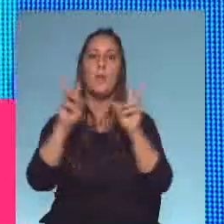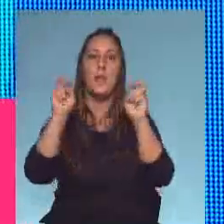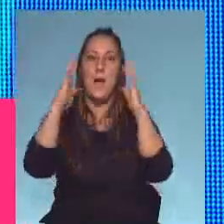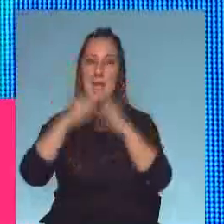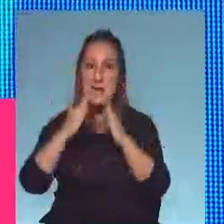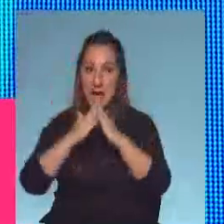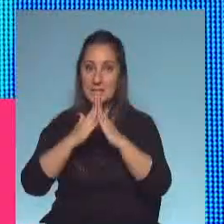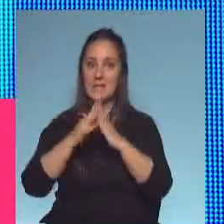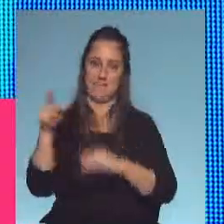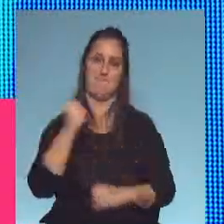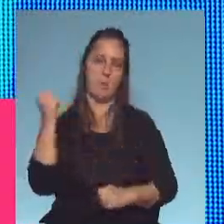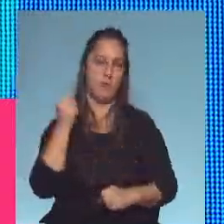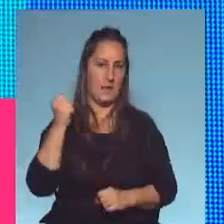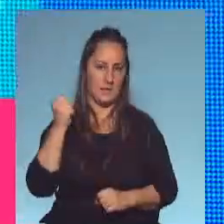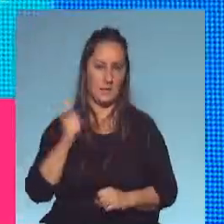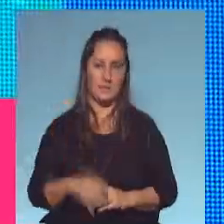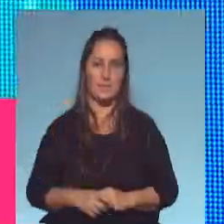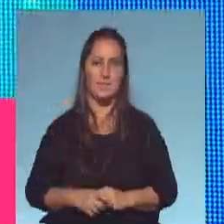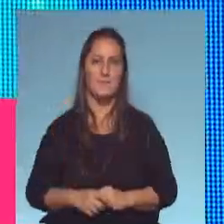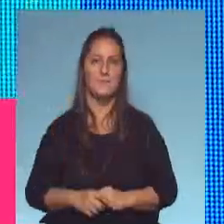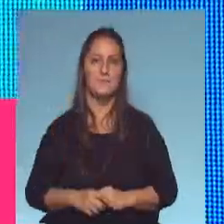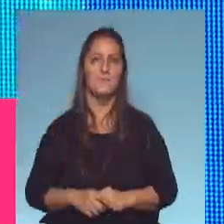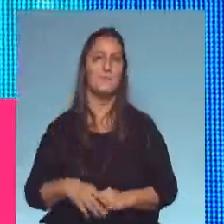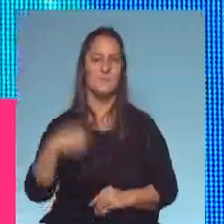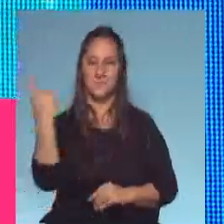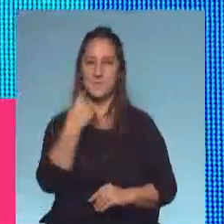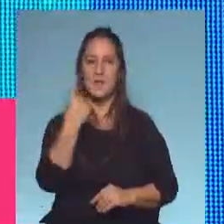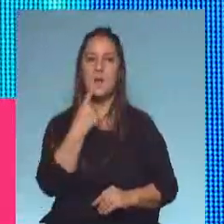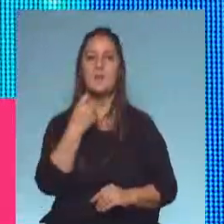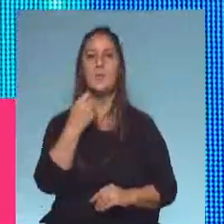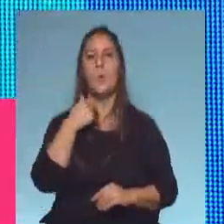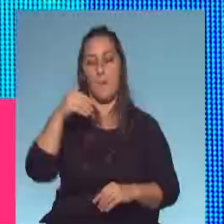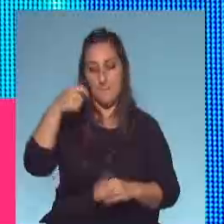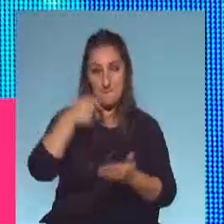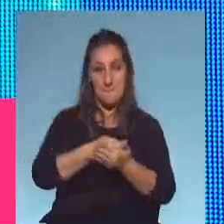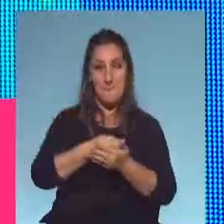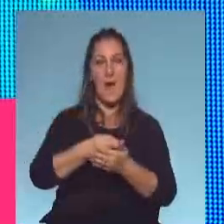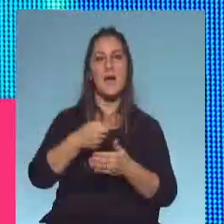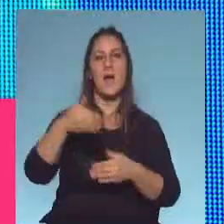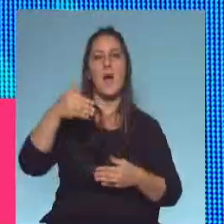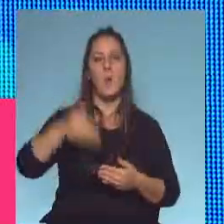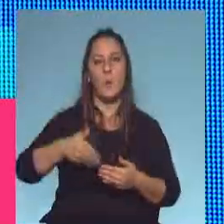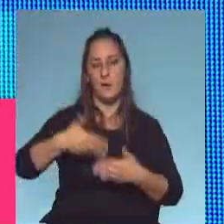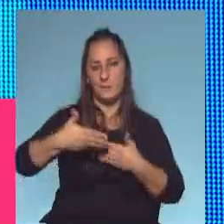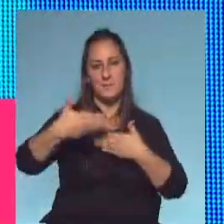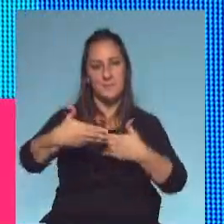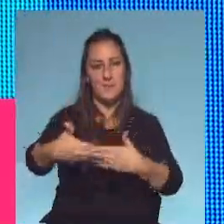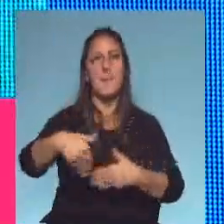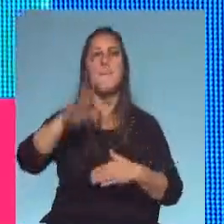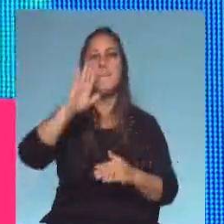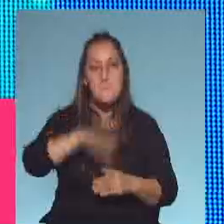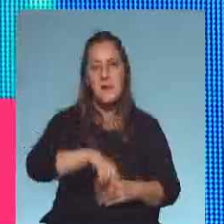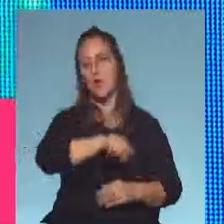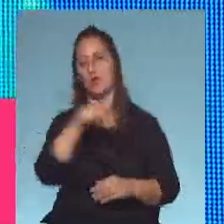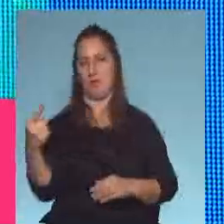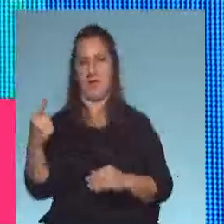re importante para la gente. Entonces, sí, siempre vas a ver que la morosidad que hay en el hipotecario, claro, es mucho menor